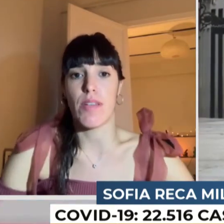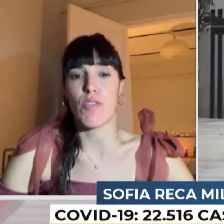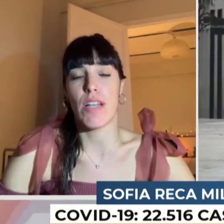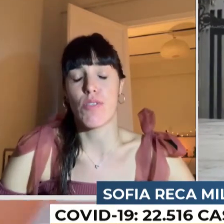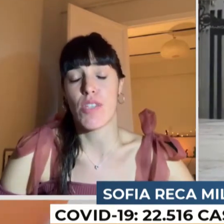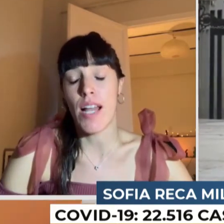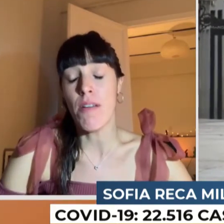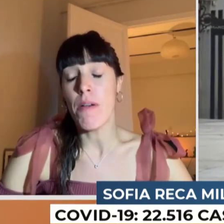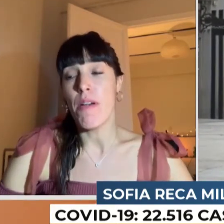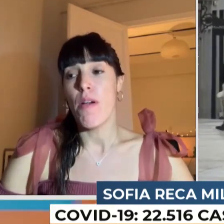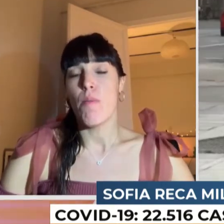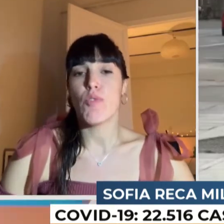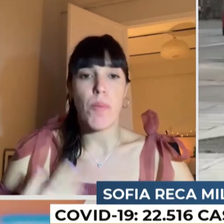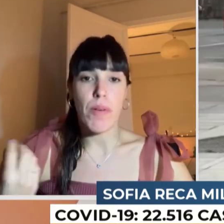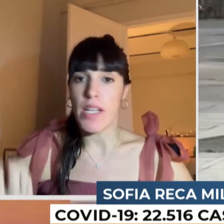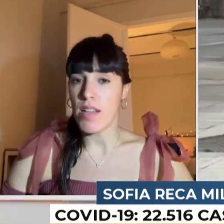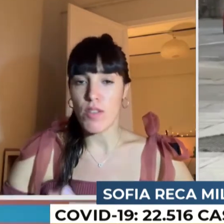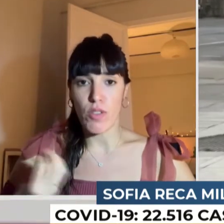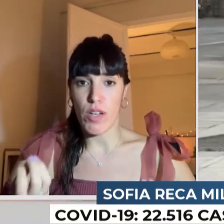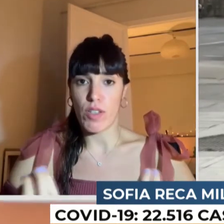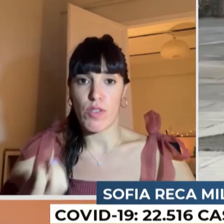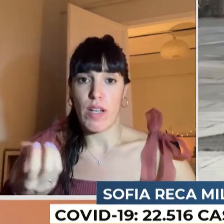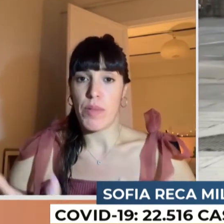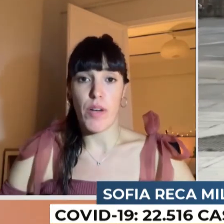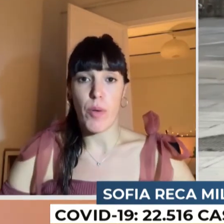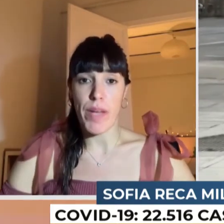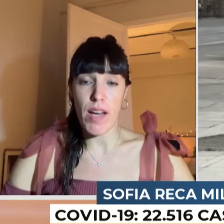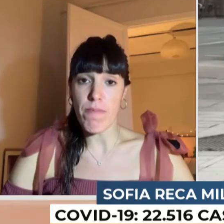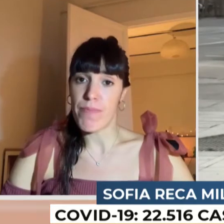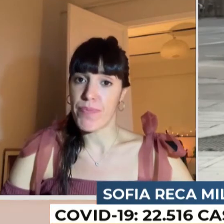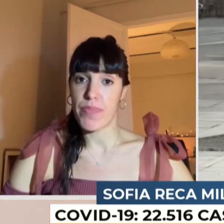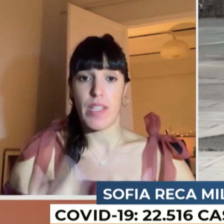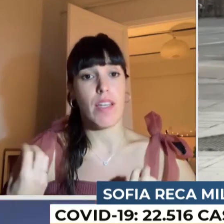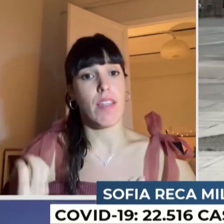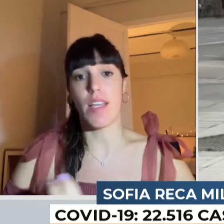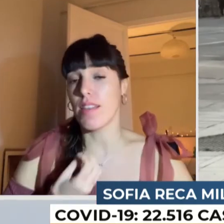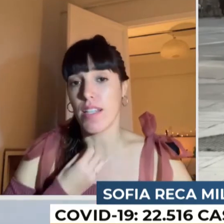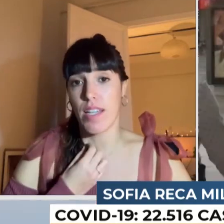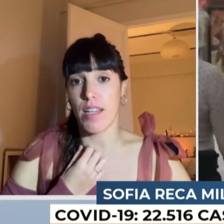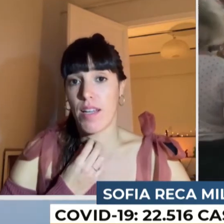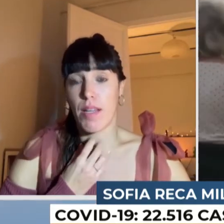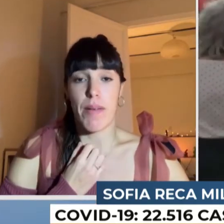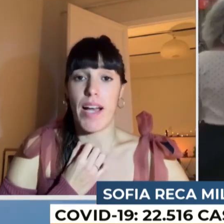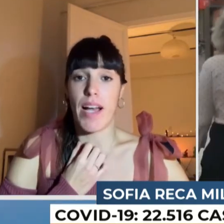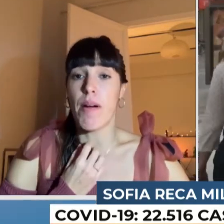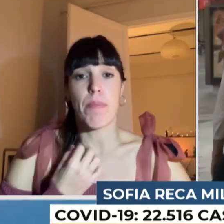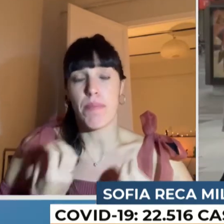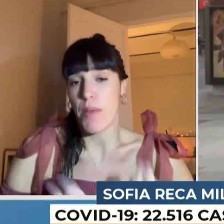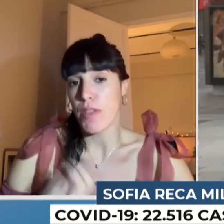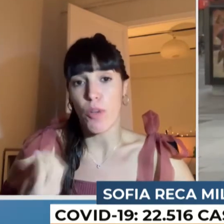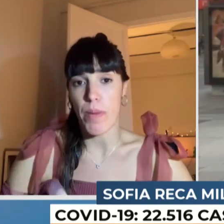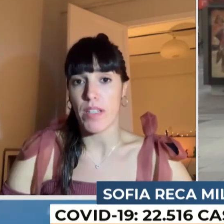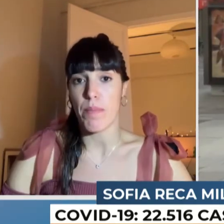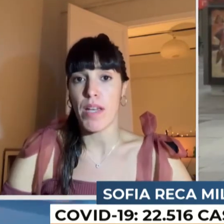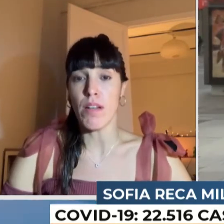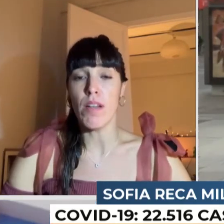tener actividad social, mucha movilidad dentro de lo que es la Comunidad Europea, de gente que viajaba